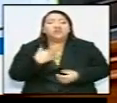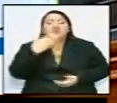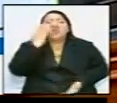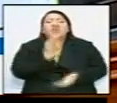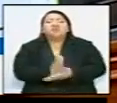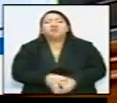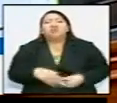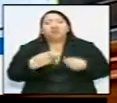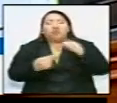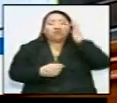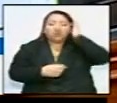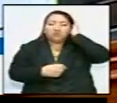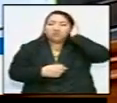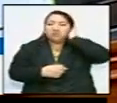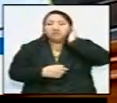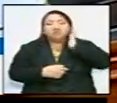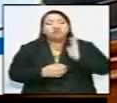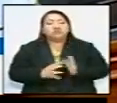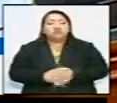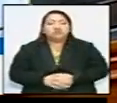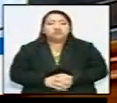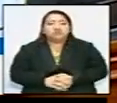sanción? Siguiente diapositiva.